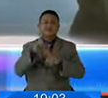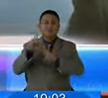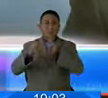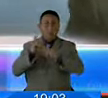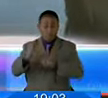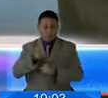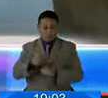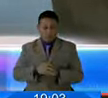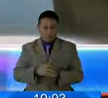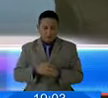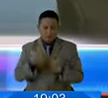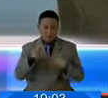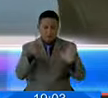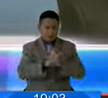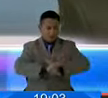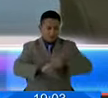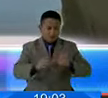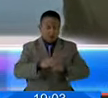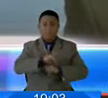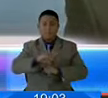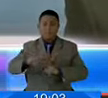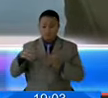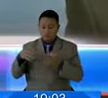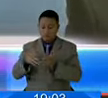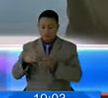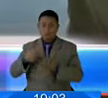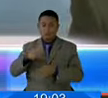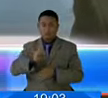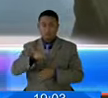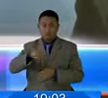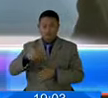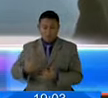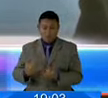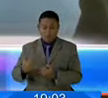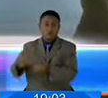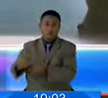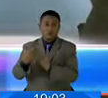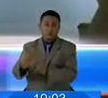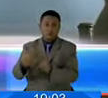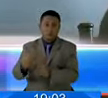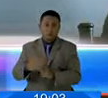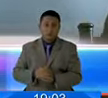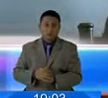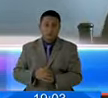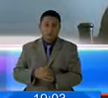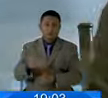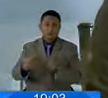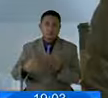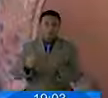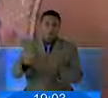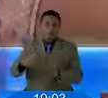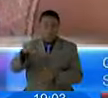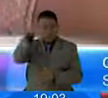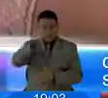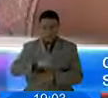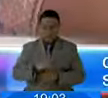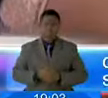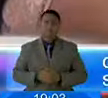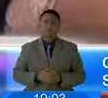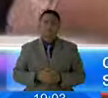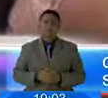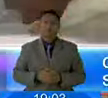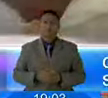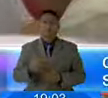denuncia, nosotros de oficio, el área jurídica y el área de promoción está levantando un informe para que el Consejo tome la resolución pertinente. Además,